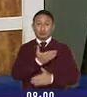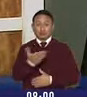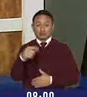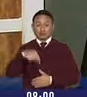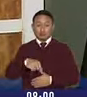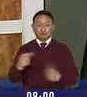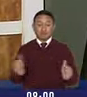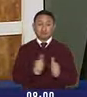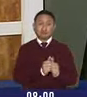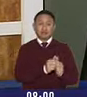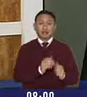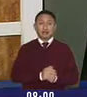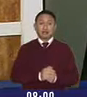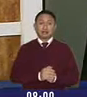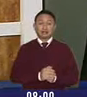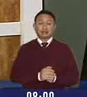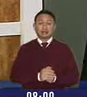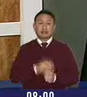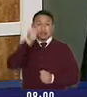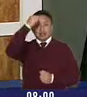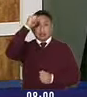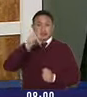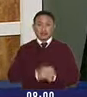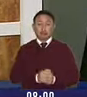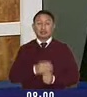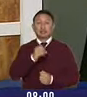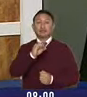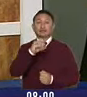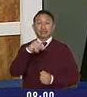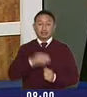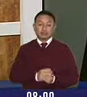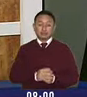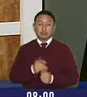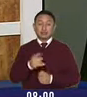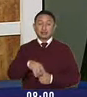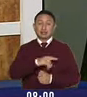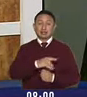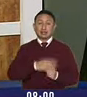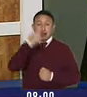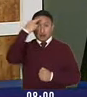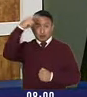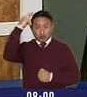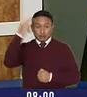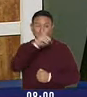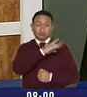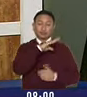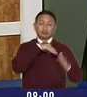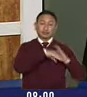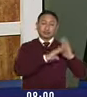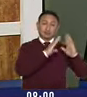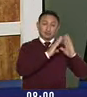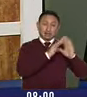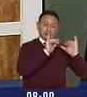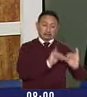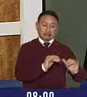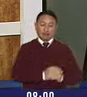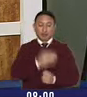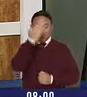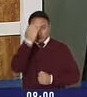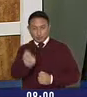Hoy nos acompaña Sofía Vintimilla. Robert se encuentra en casita recuperándose de su estado de salud. Le enviamos un abrazo gigante. Sofía, buenos